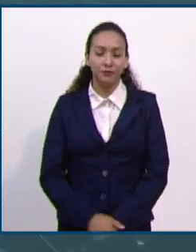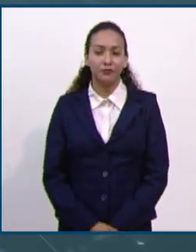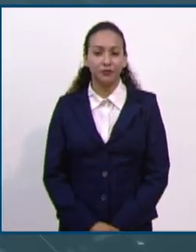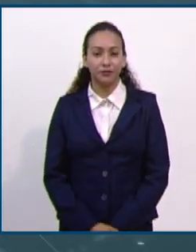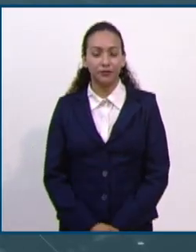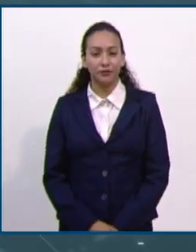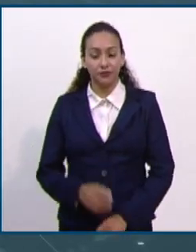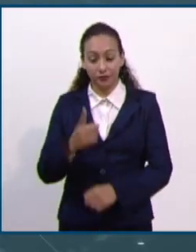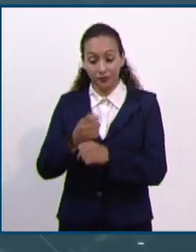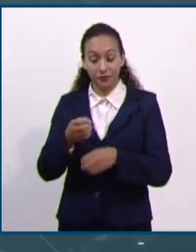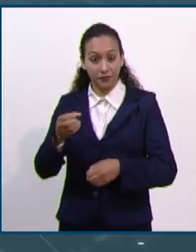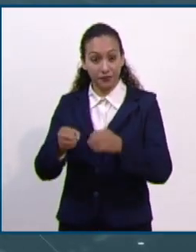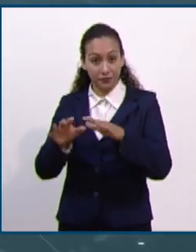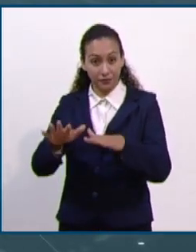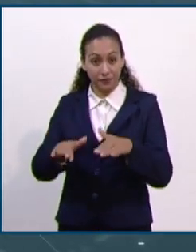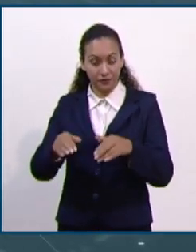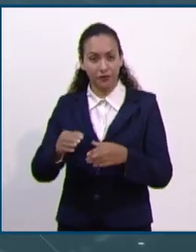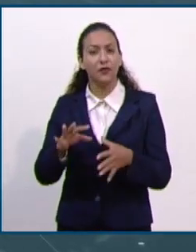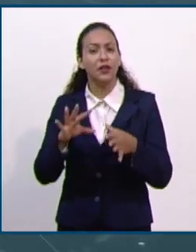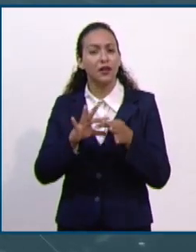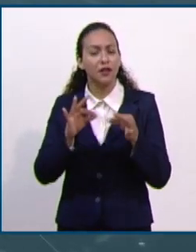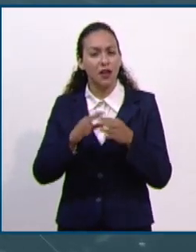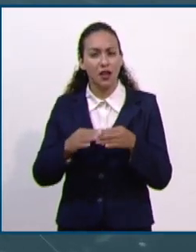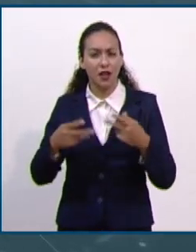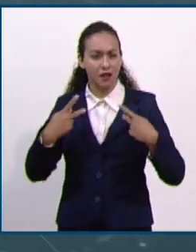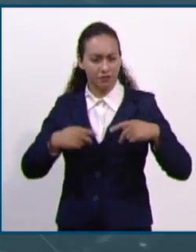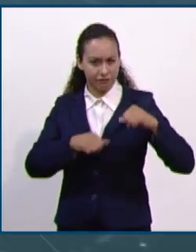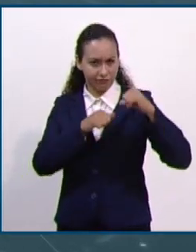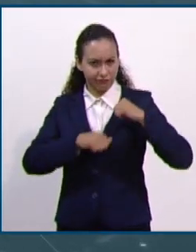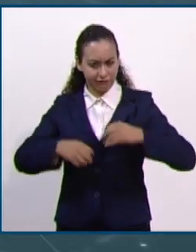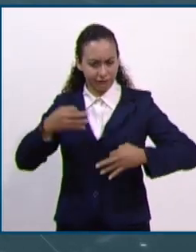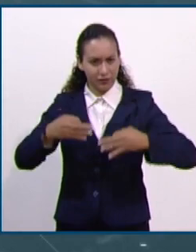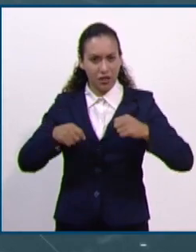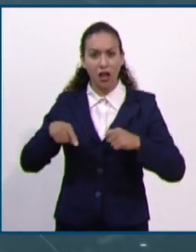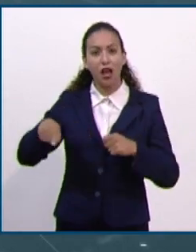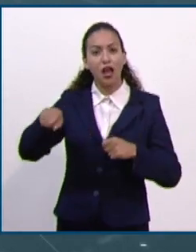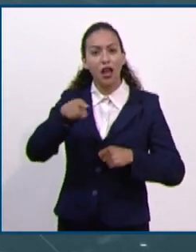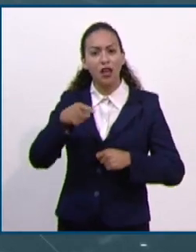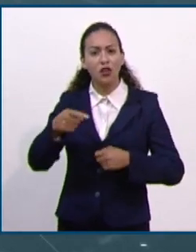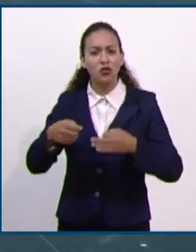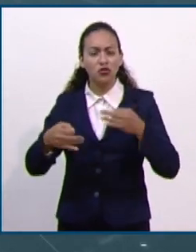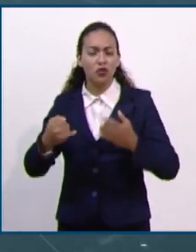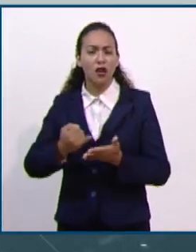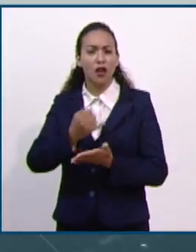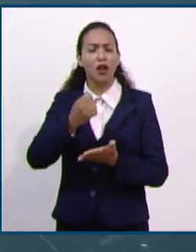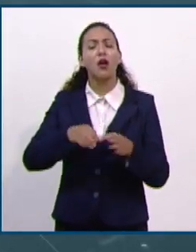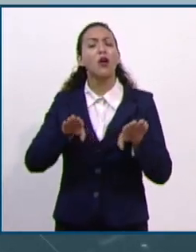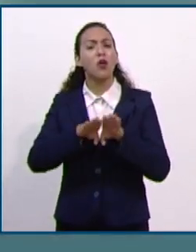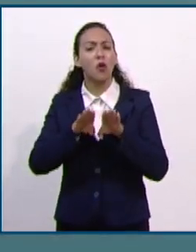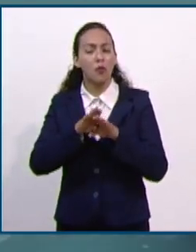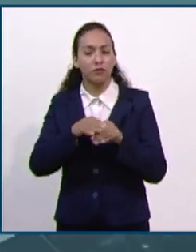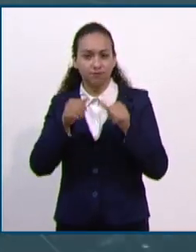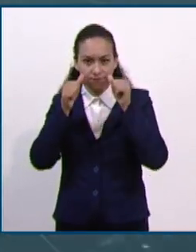La primera sala estableció que los impartidores de justicia deben juzgar sin estereotipos de género.